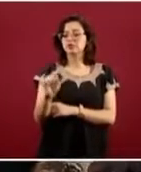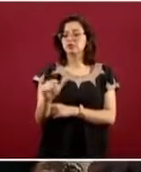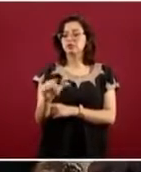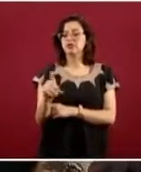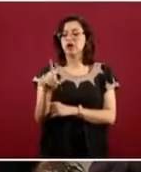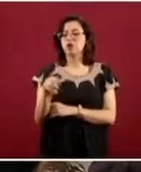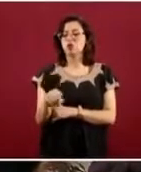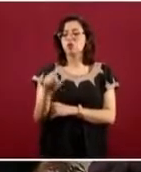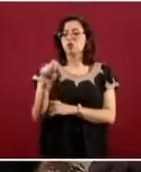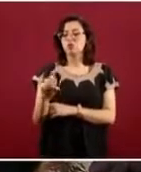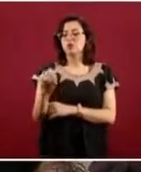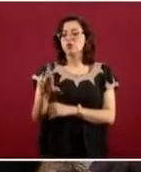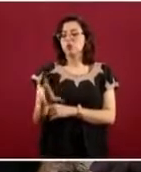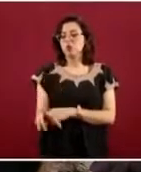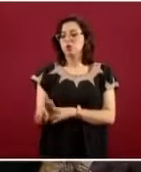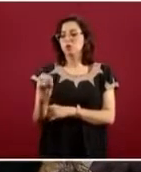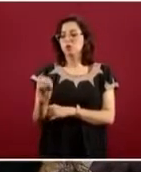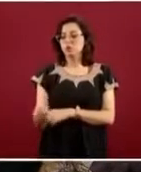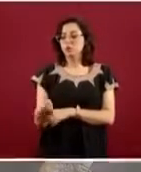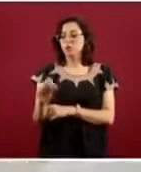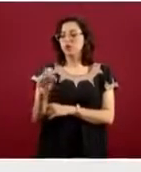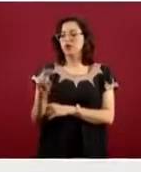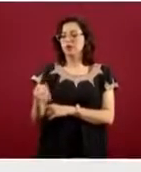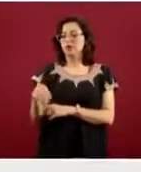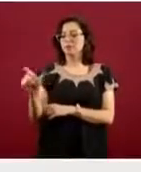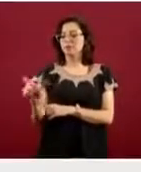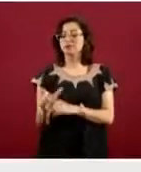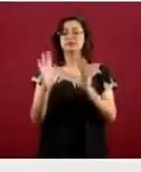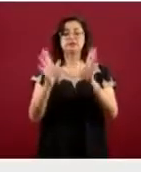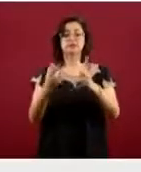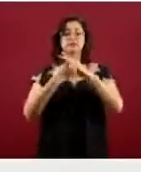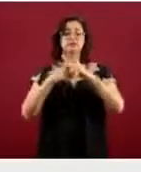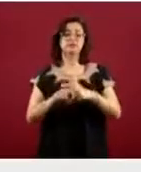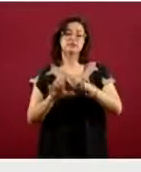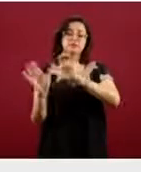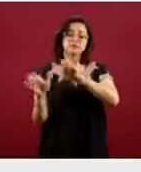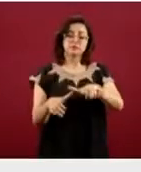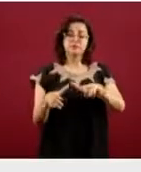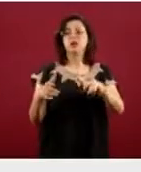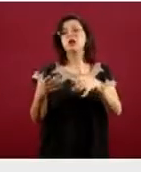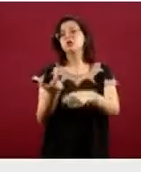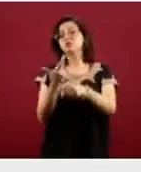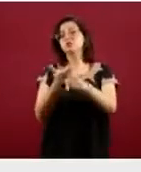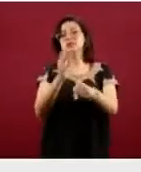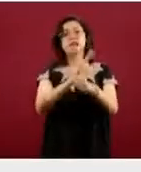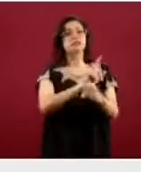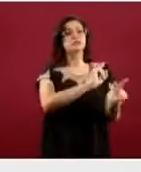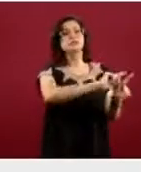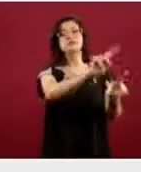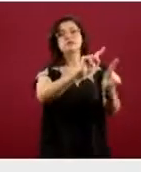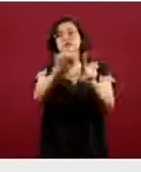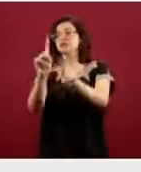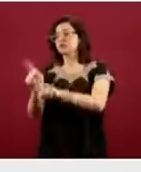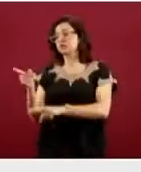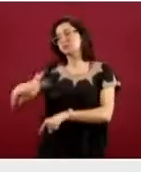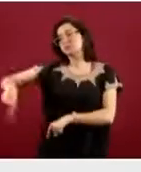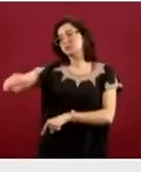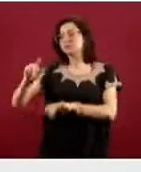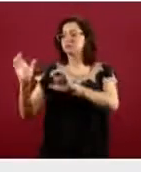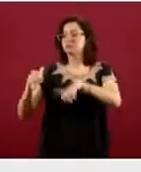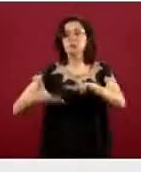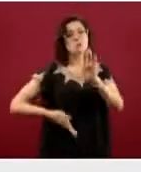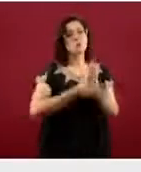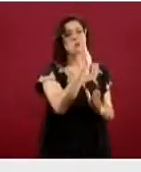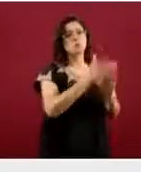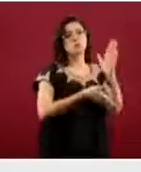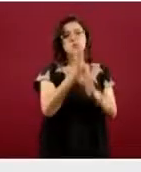medicosdelbienestar.salud.gov.mx. Ya estamos contratando, ya estamos enviando a trabajar a diferentes hospitales, a diferentes estados. La